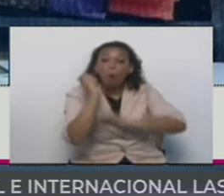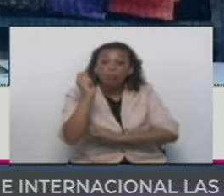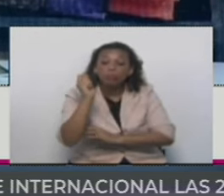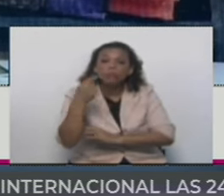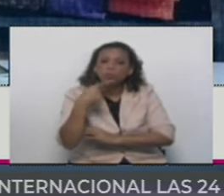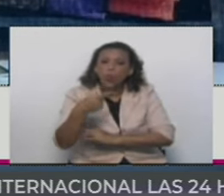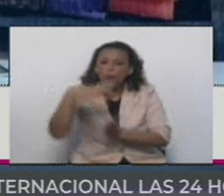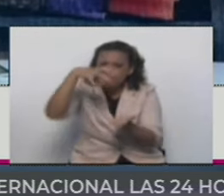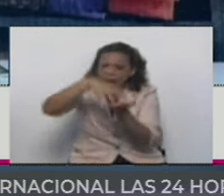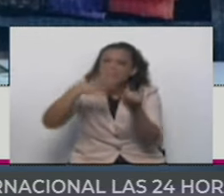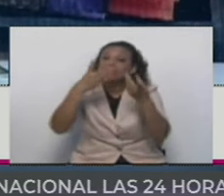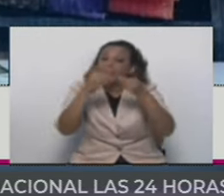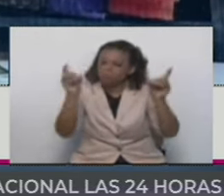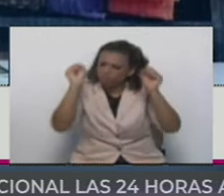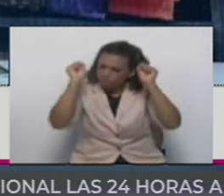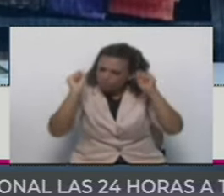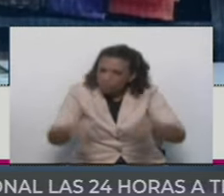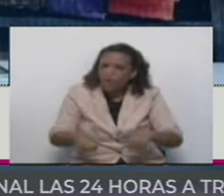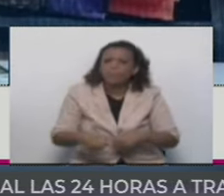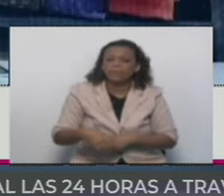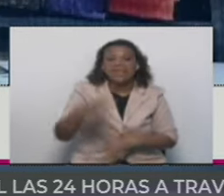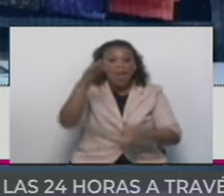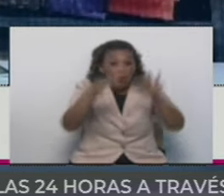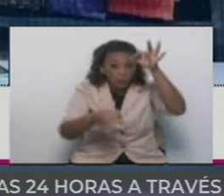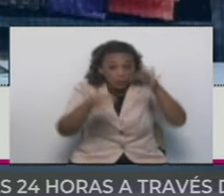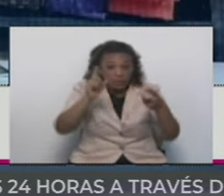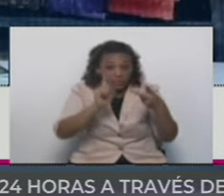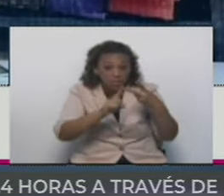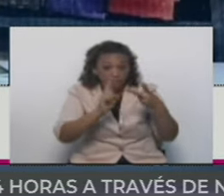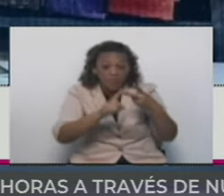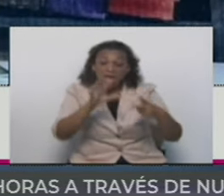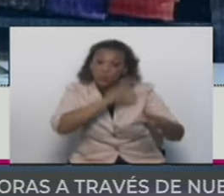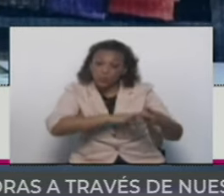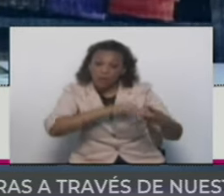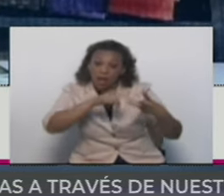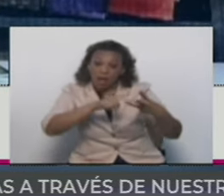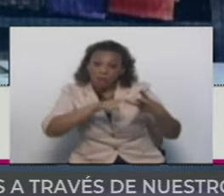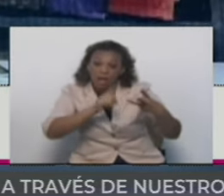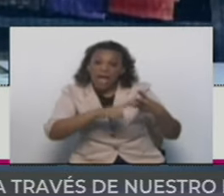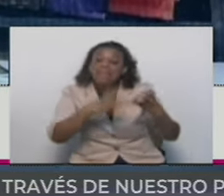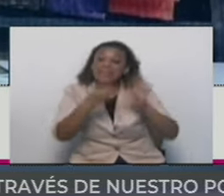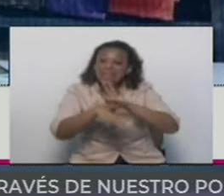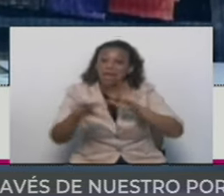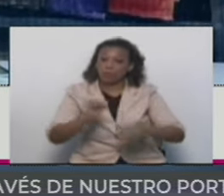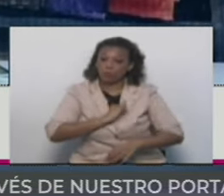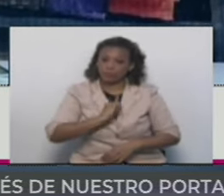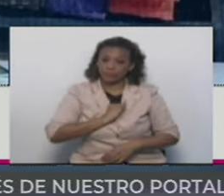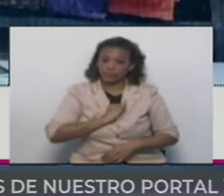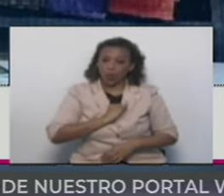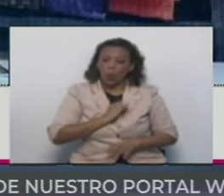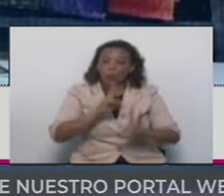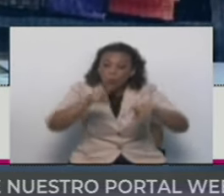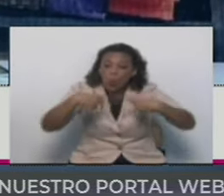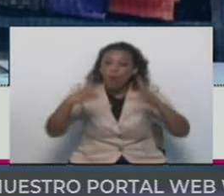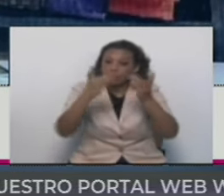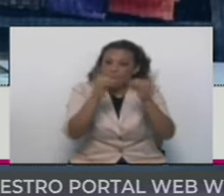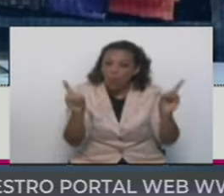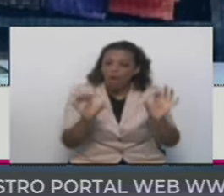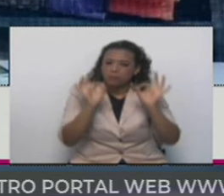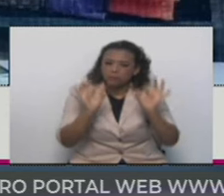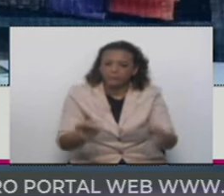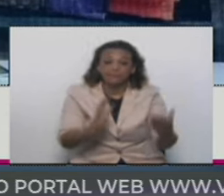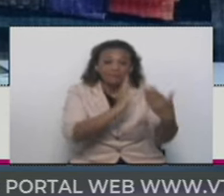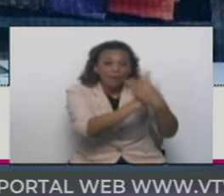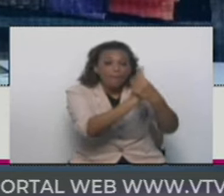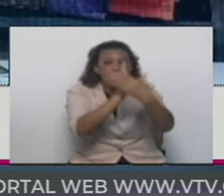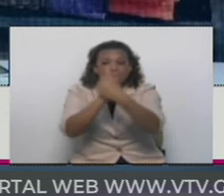nuevo Estado democrático, de justicia social y de derecho, con una nueva democracia.